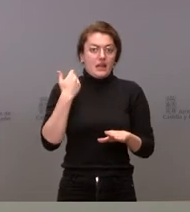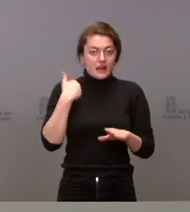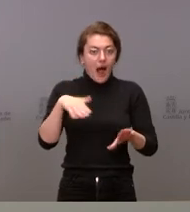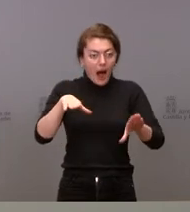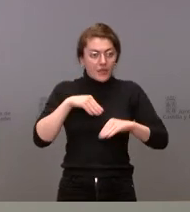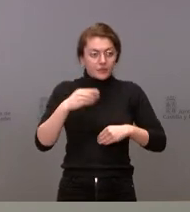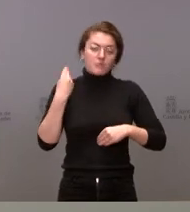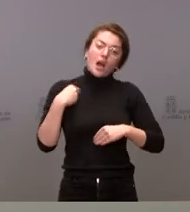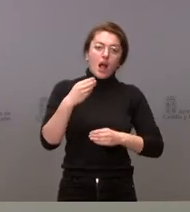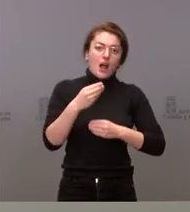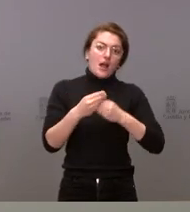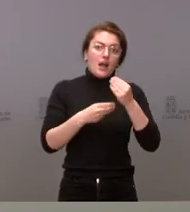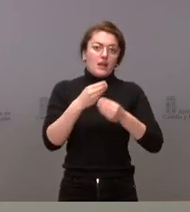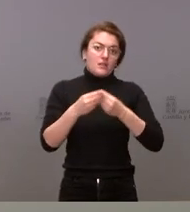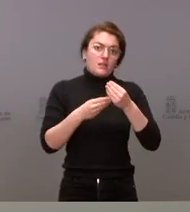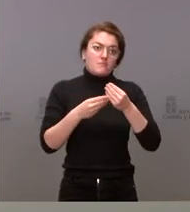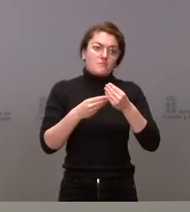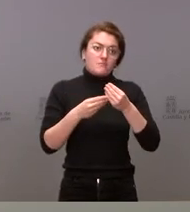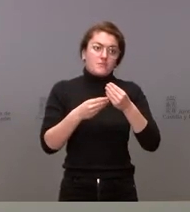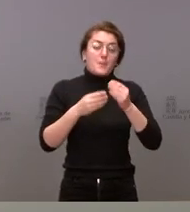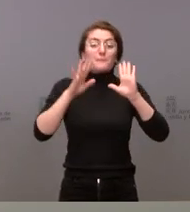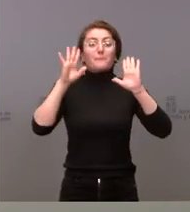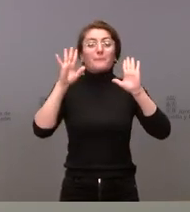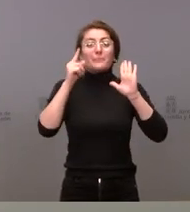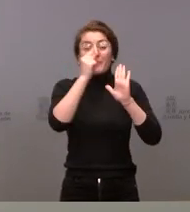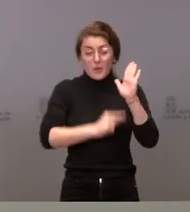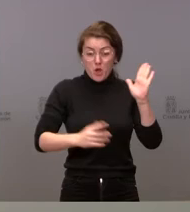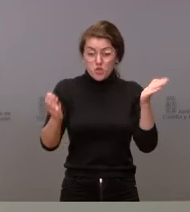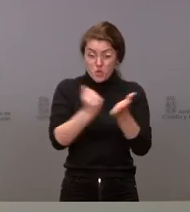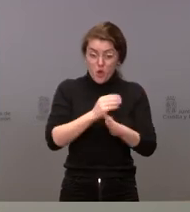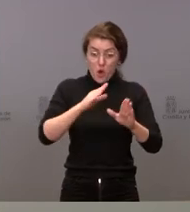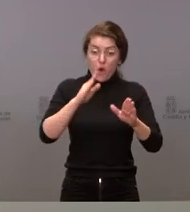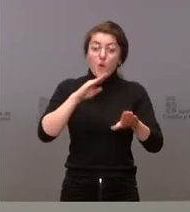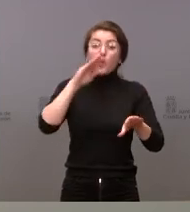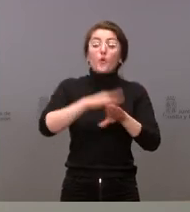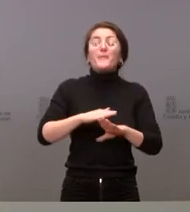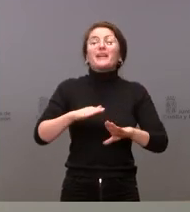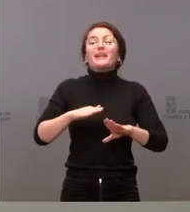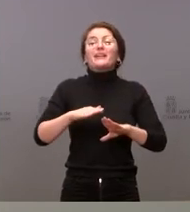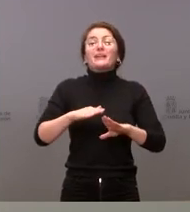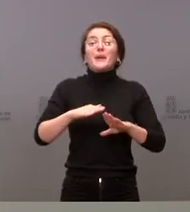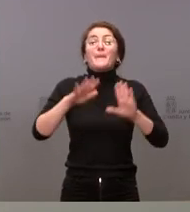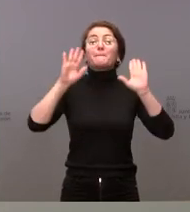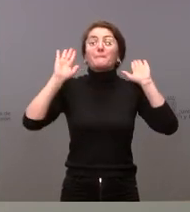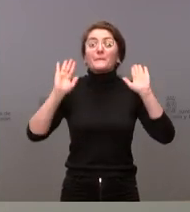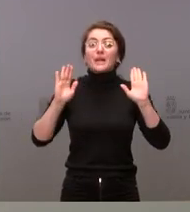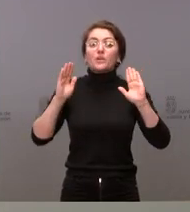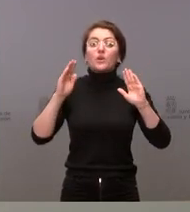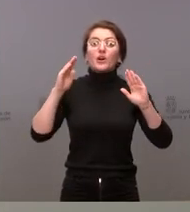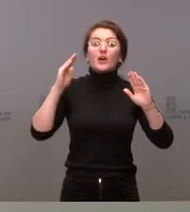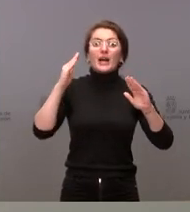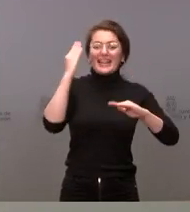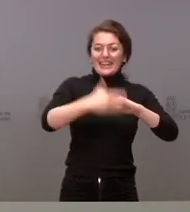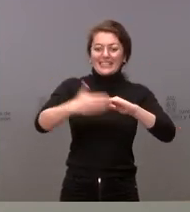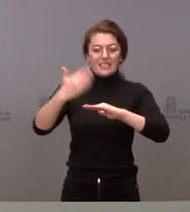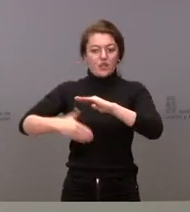medida de lo posible todos los acuerdos excepto las medidas restrictivas eso sí que le digo que no hemos adoptado las tres medidas de restricción que se proponían en aquel